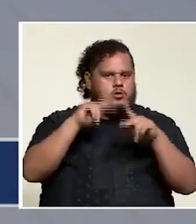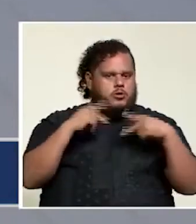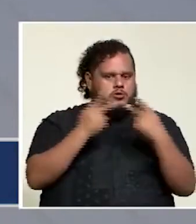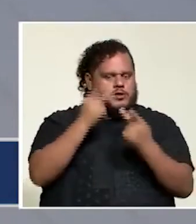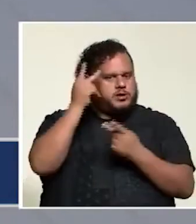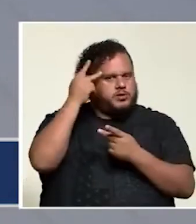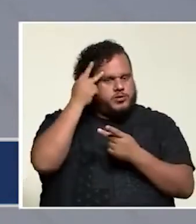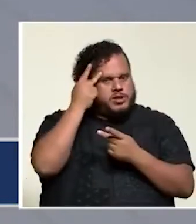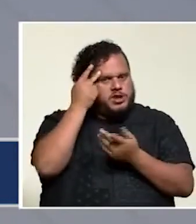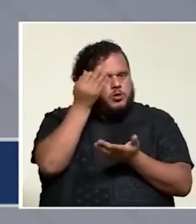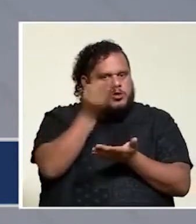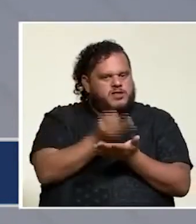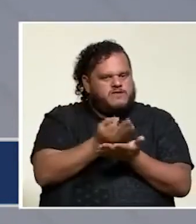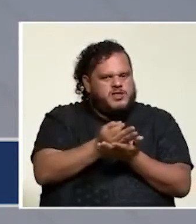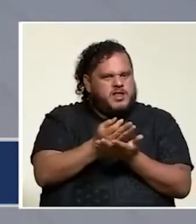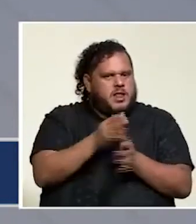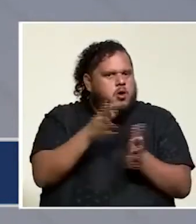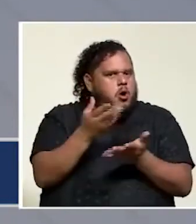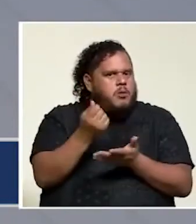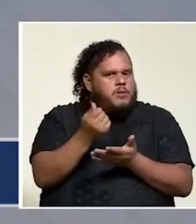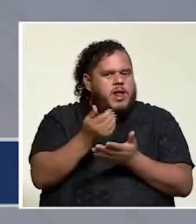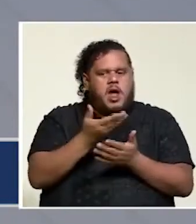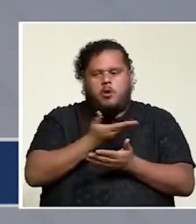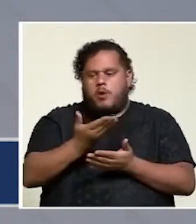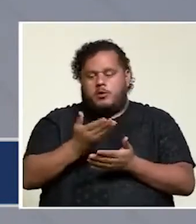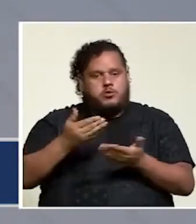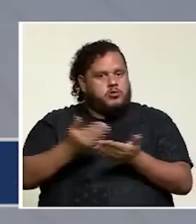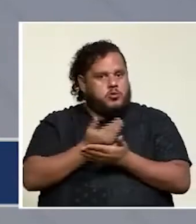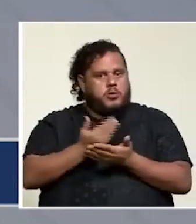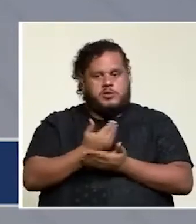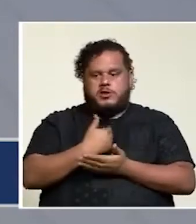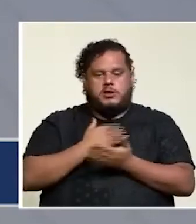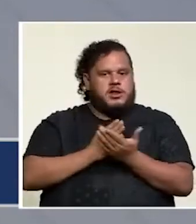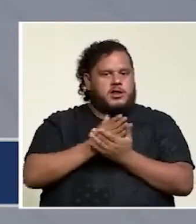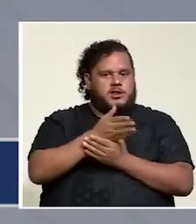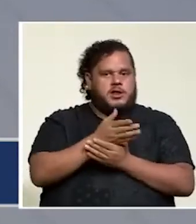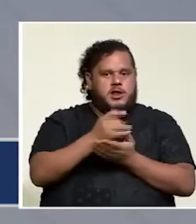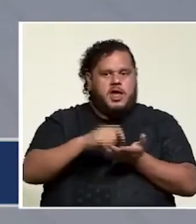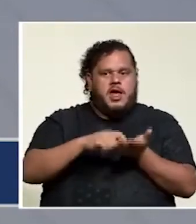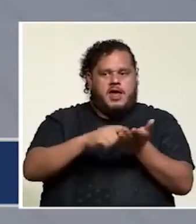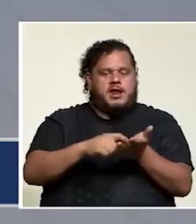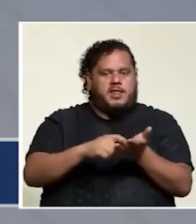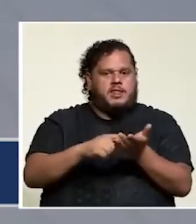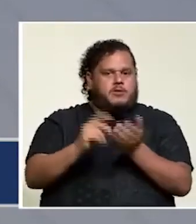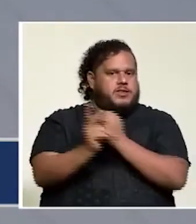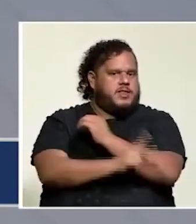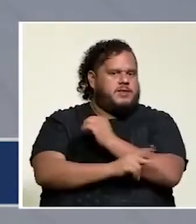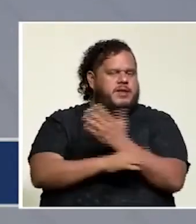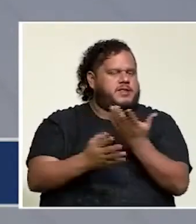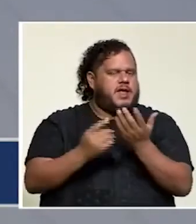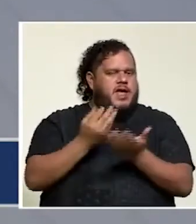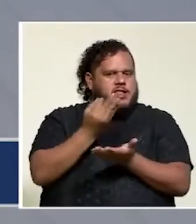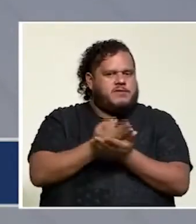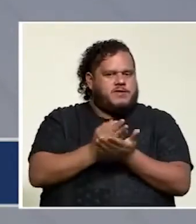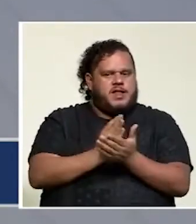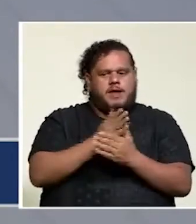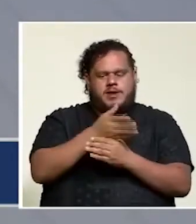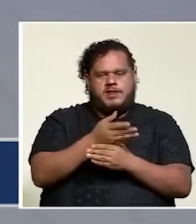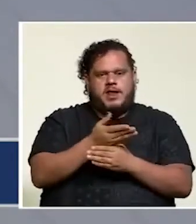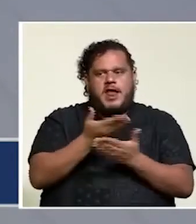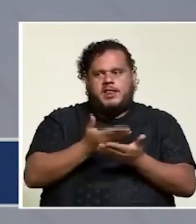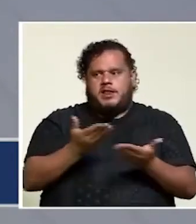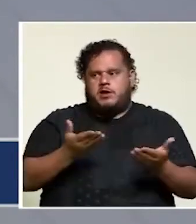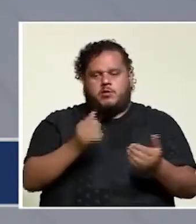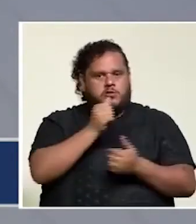se financian, sobre todo cuando son partidos nuevos y no han tenido acceso a la deuda estatal, se financian a partir de recursos